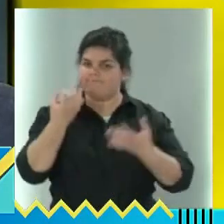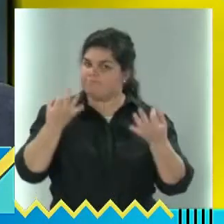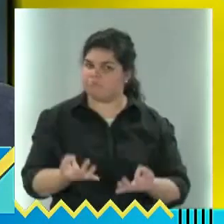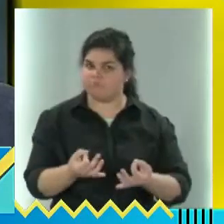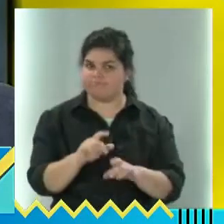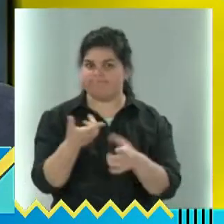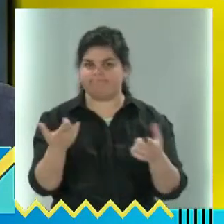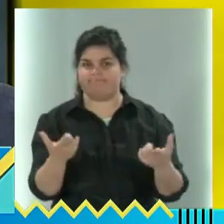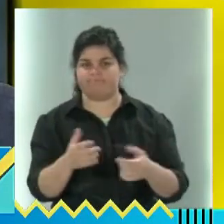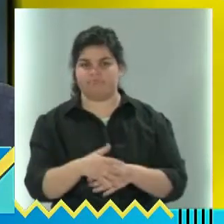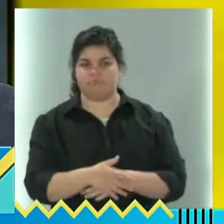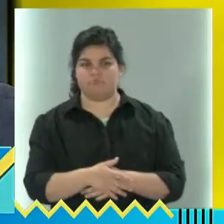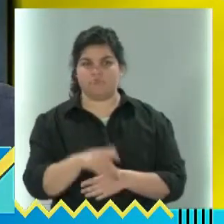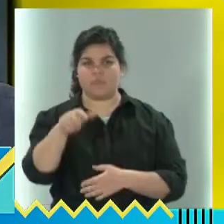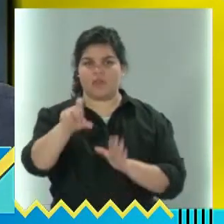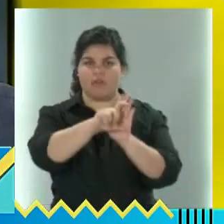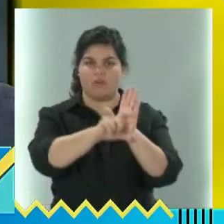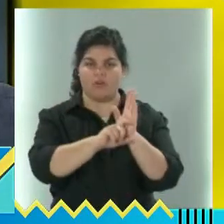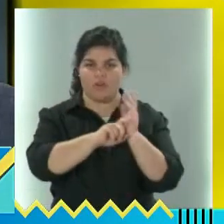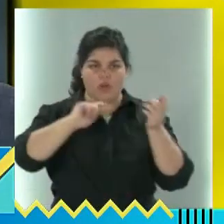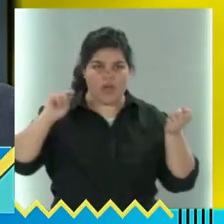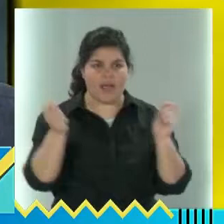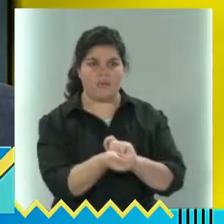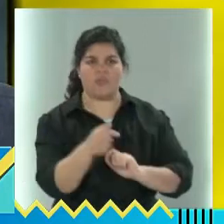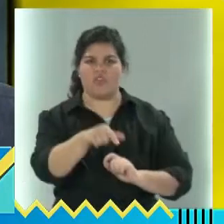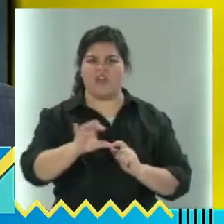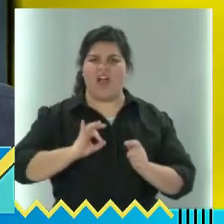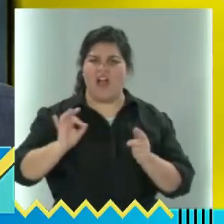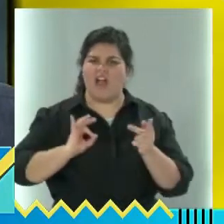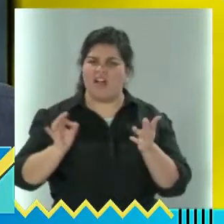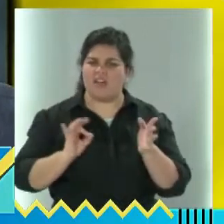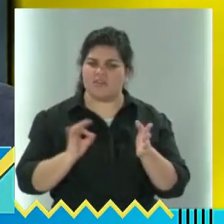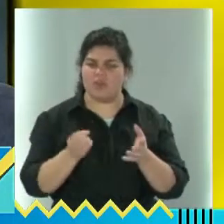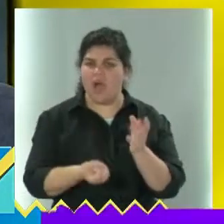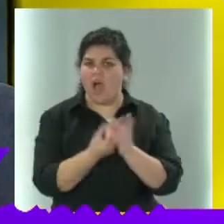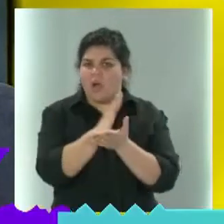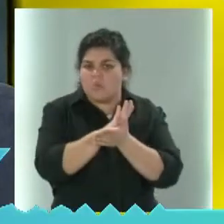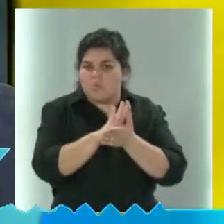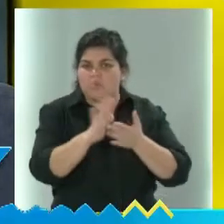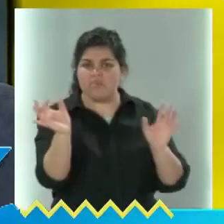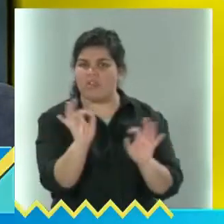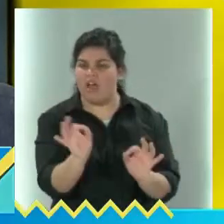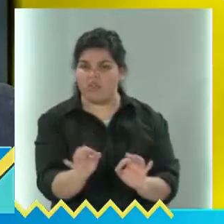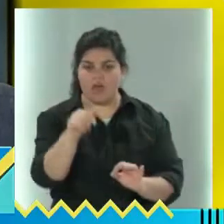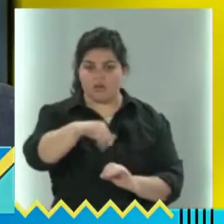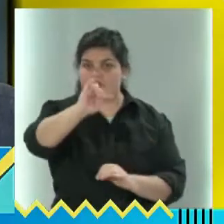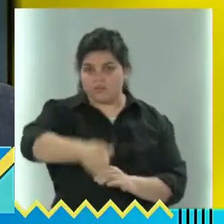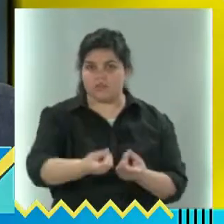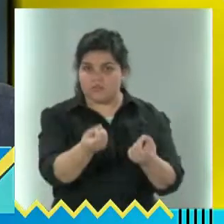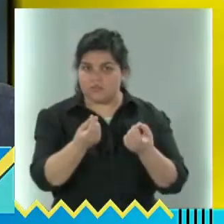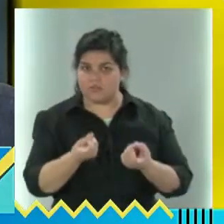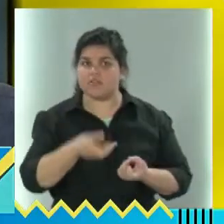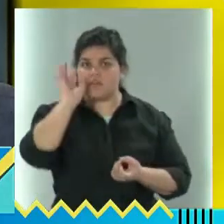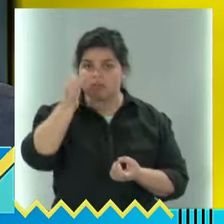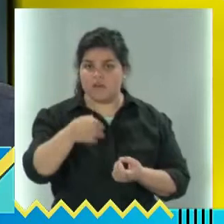iniciativa de haber iniciado la reforma de un código que llevaba muchos años sin una actualización que necesitaba y que correspondía hacerla con